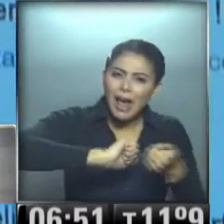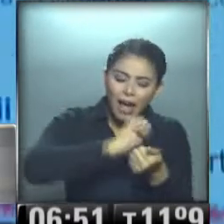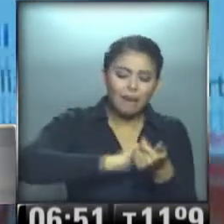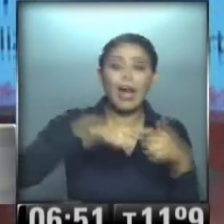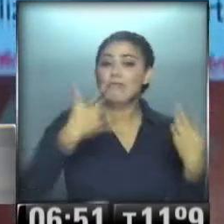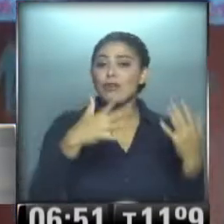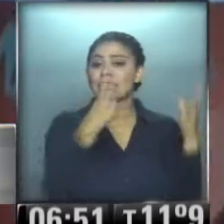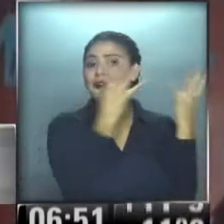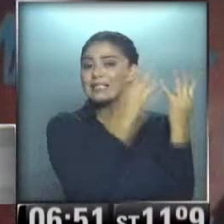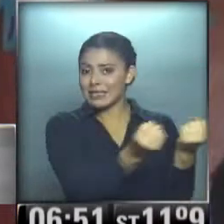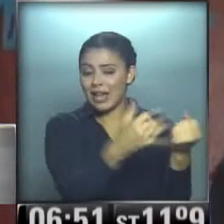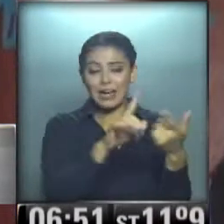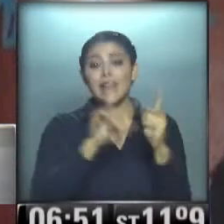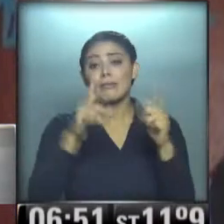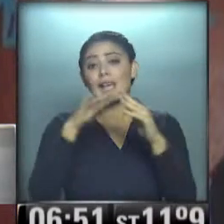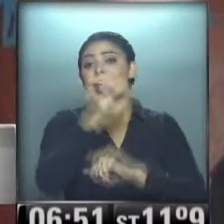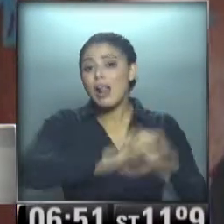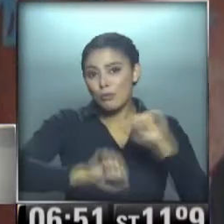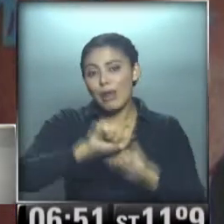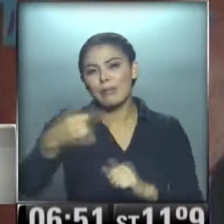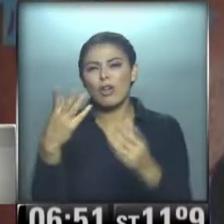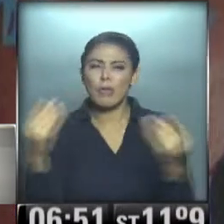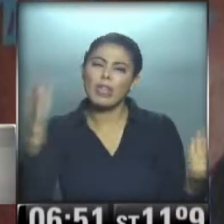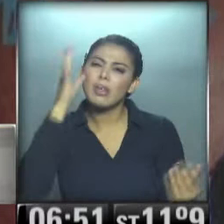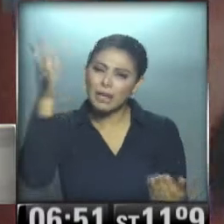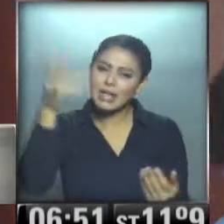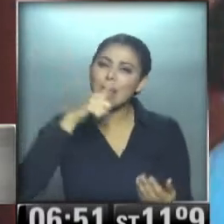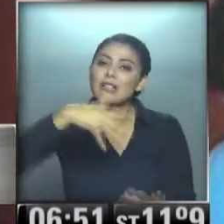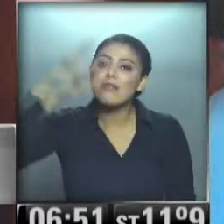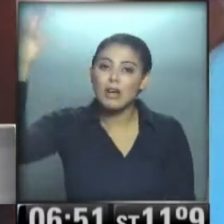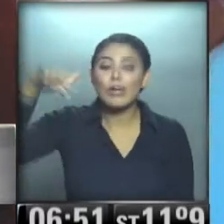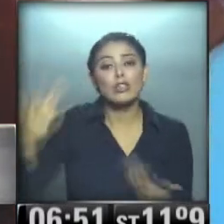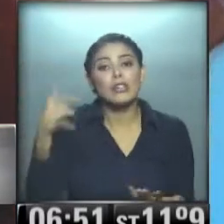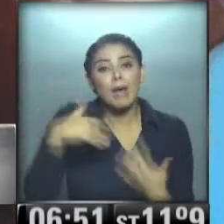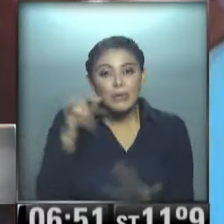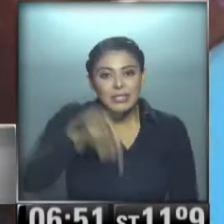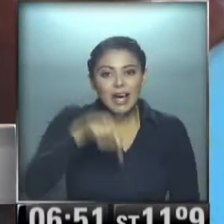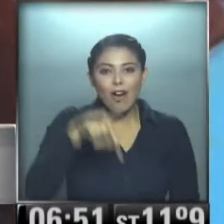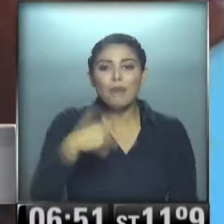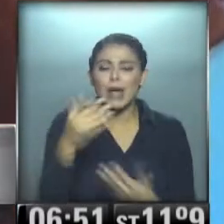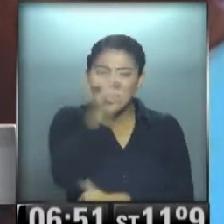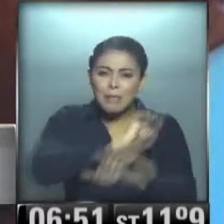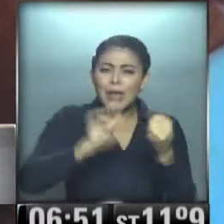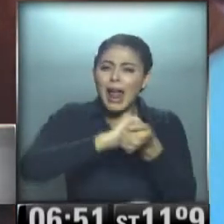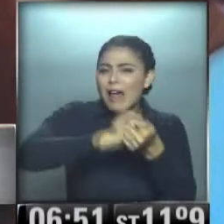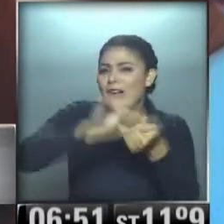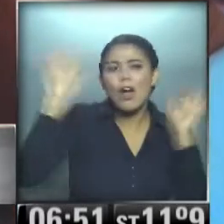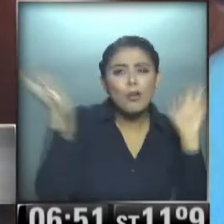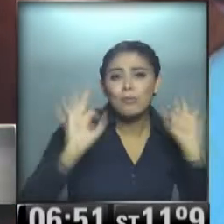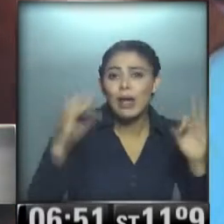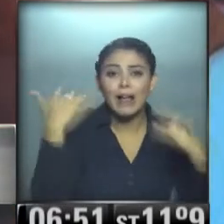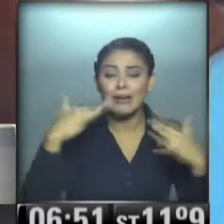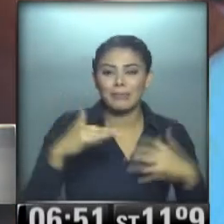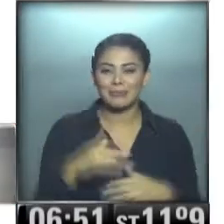se seque y para limpiar la casa. Mañana mucha humedad, probabilidad de lluvias. Así que aprovecha hoy para limpiar, para lavar. Hacelo todo hoy bien